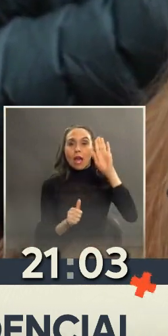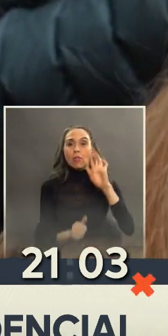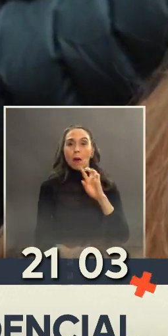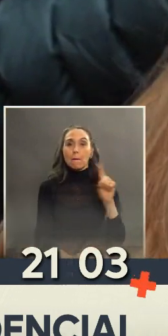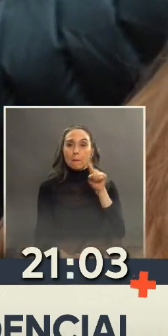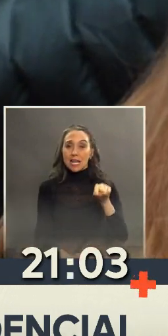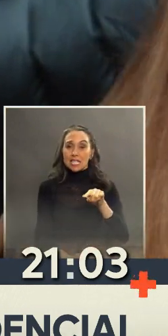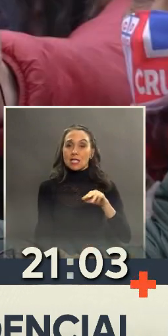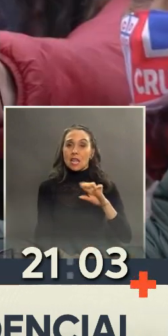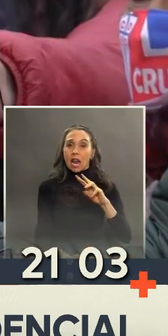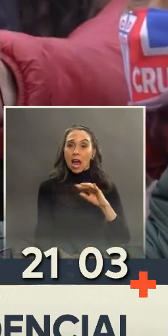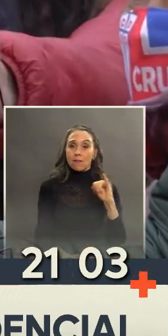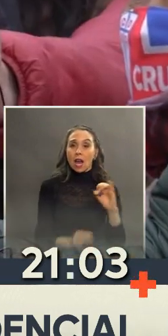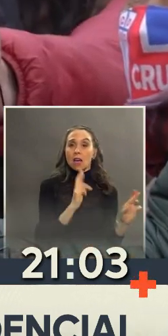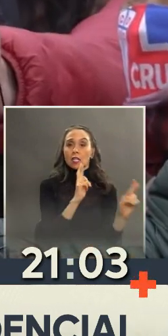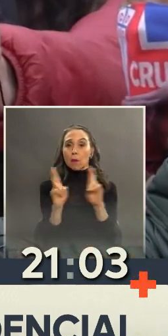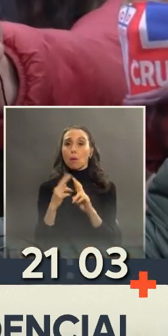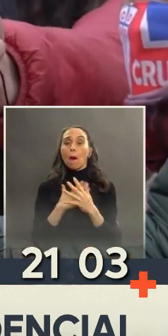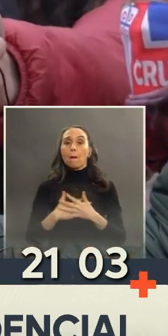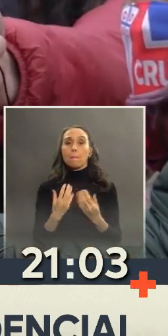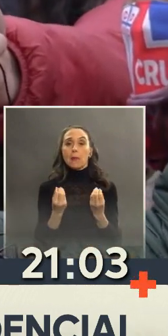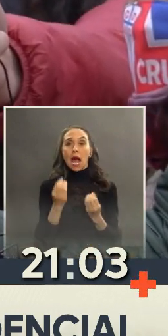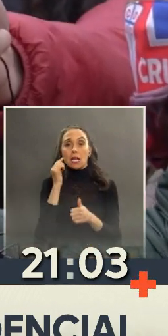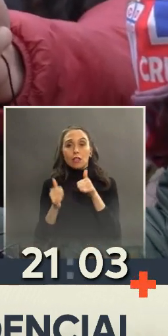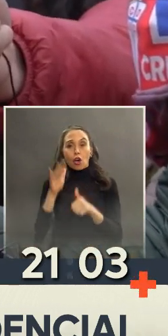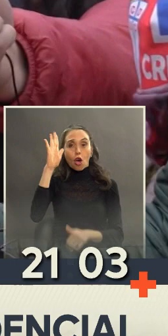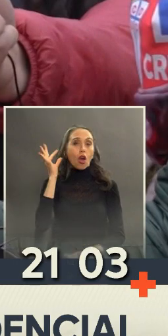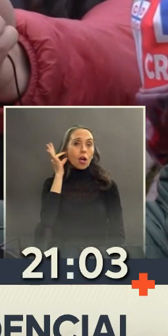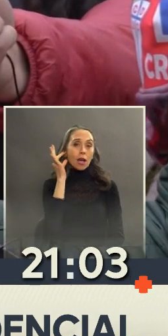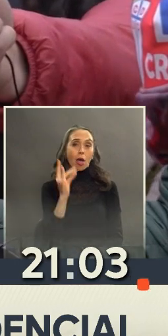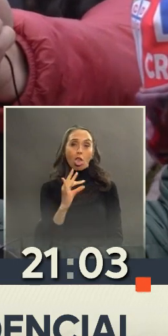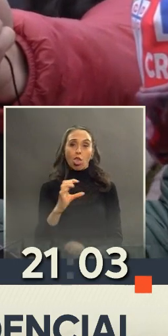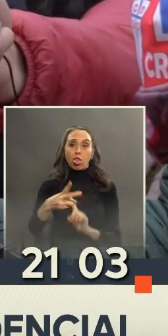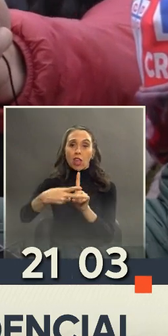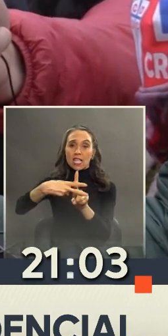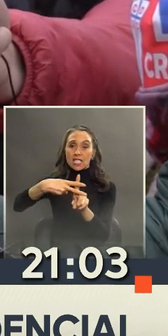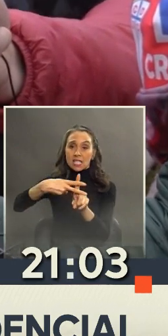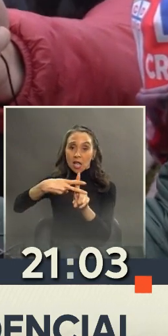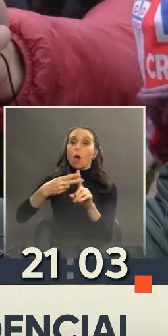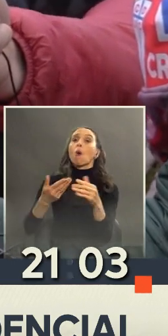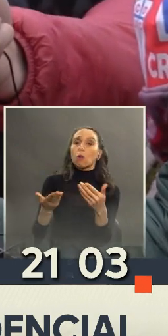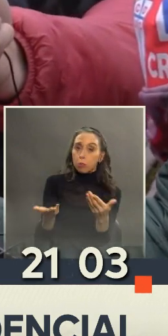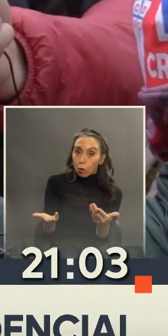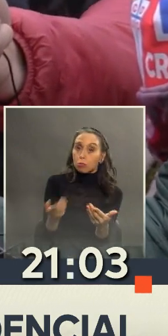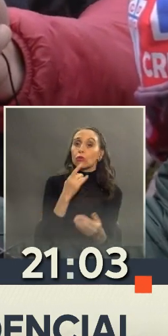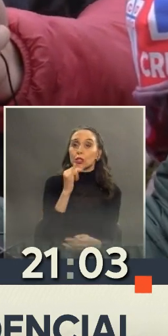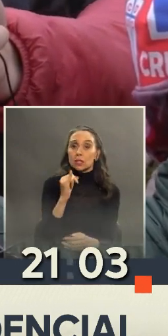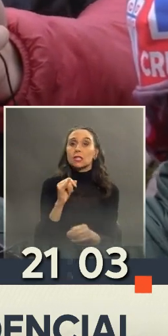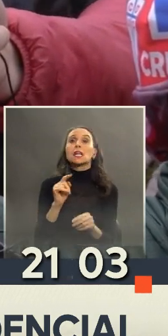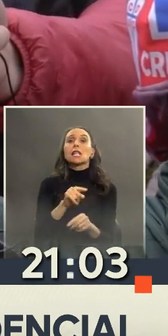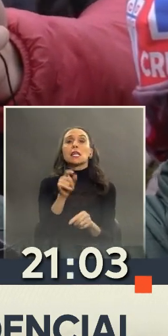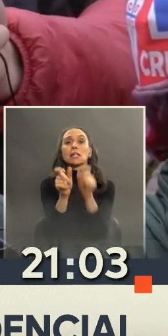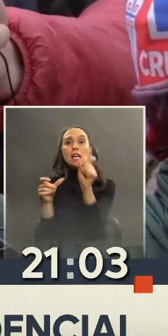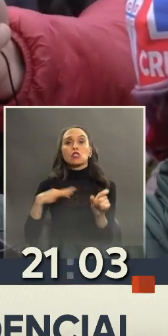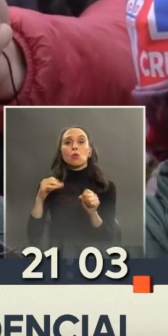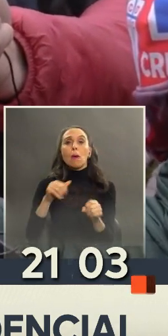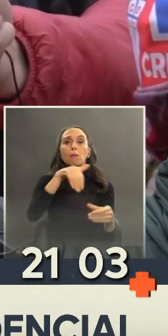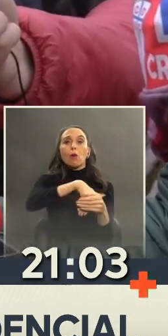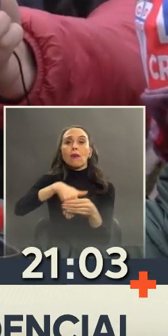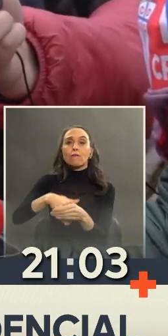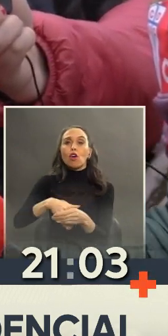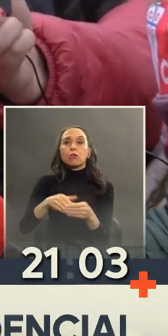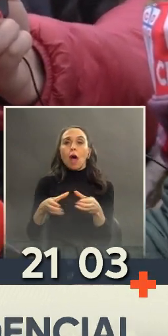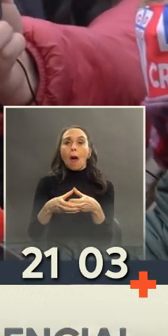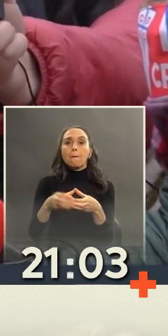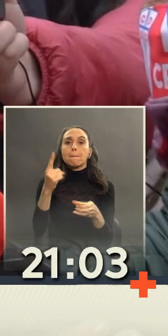salía a contestarle. Me alegro hoy día que la candidata de la Democracia Cristiana esté abierta entonces a una primaria ciudadana, pero necesitamos la